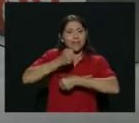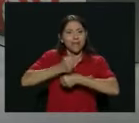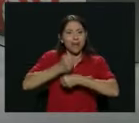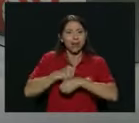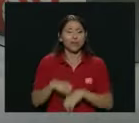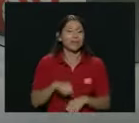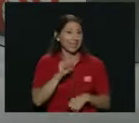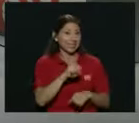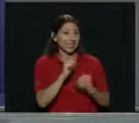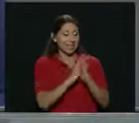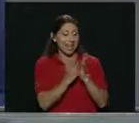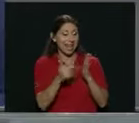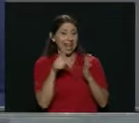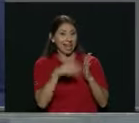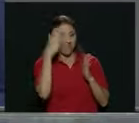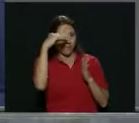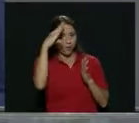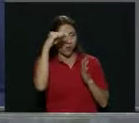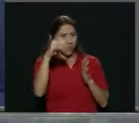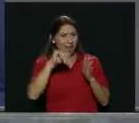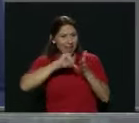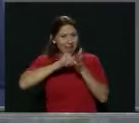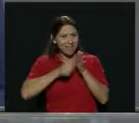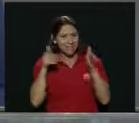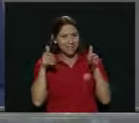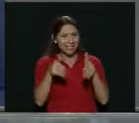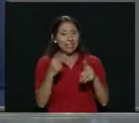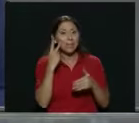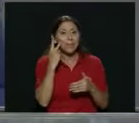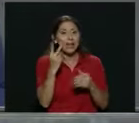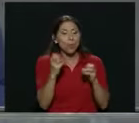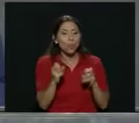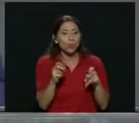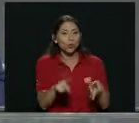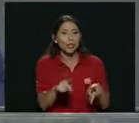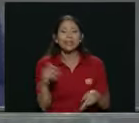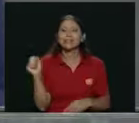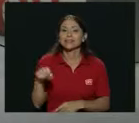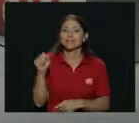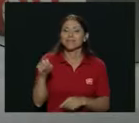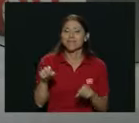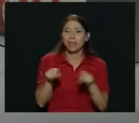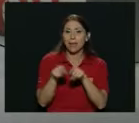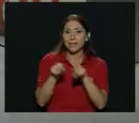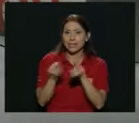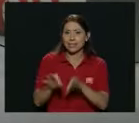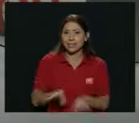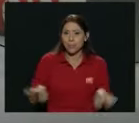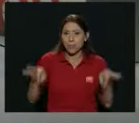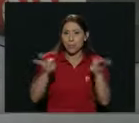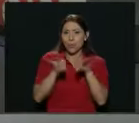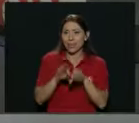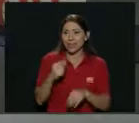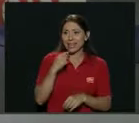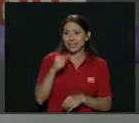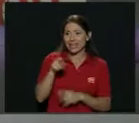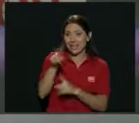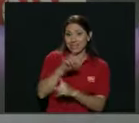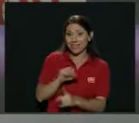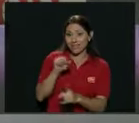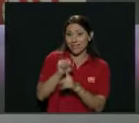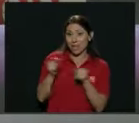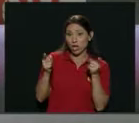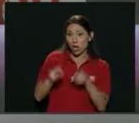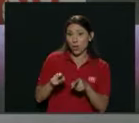hace un gran énfasis en eso, en ver más las oportunidades. Sí, precisamente. También es importante mencionar que este